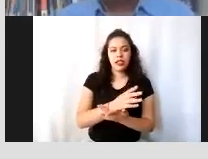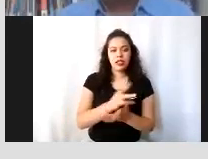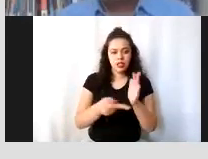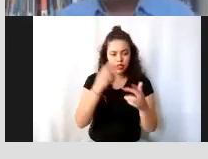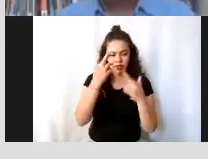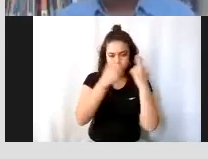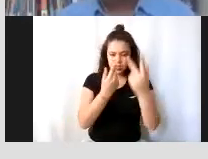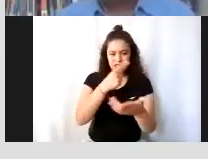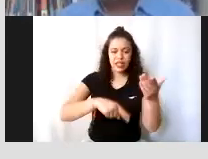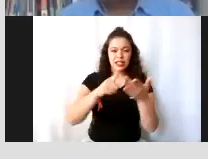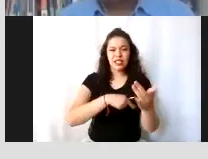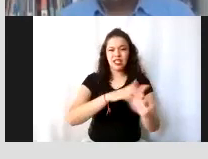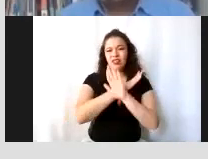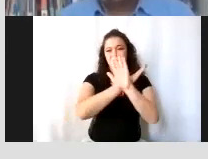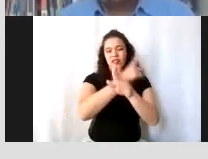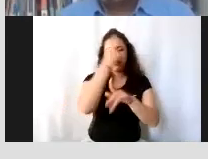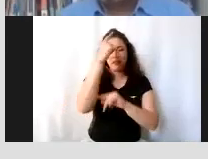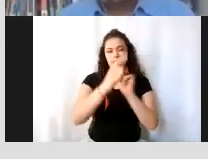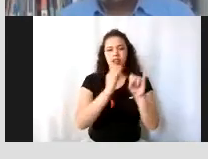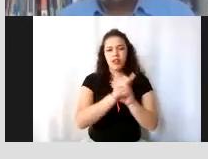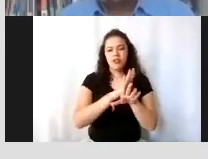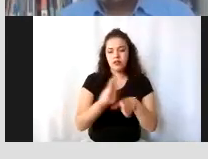y oposición al tratamiento de datos.